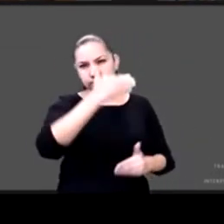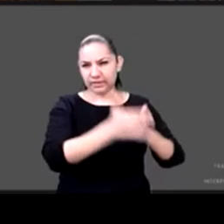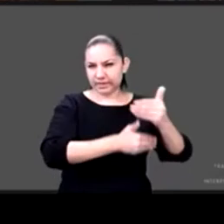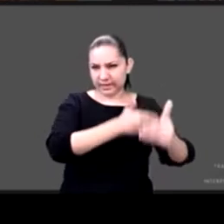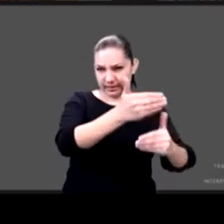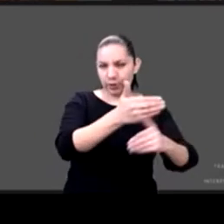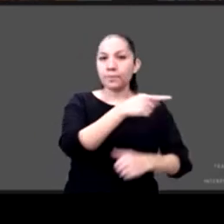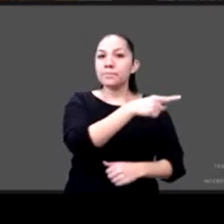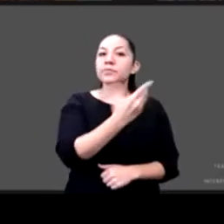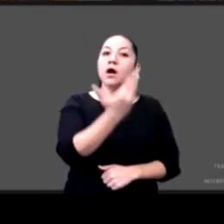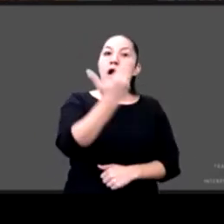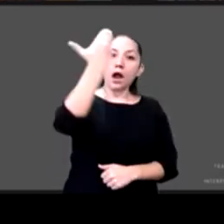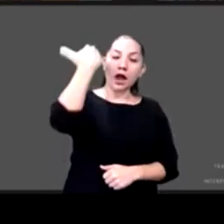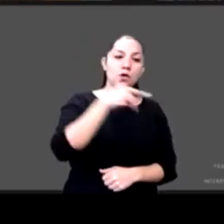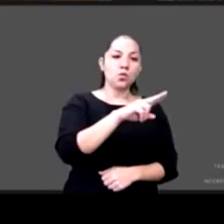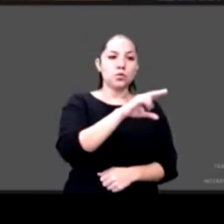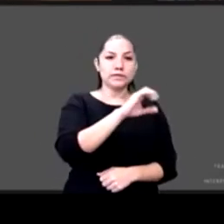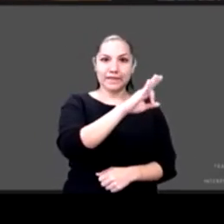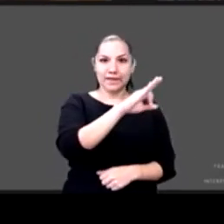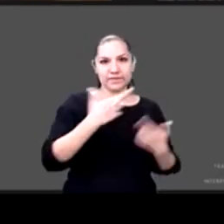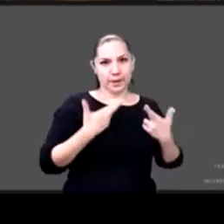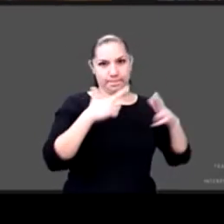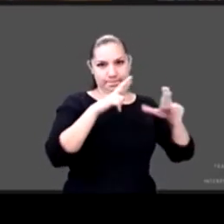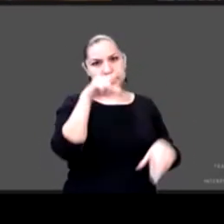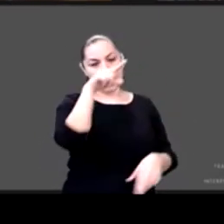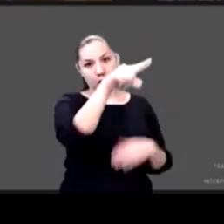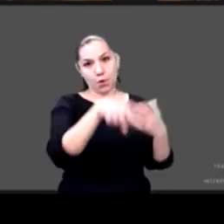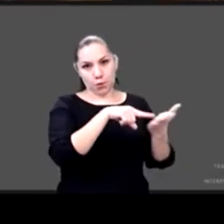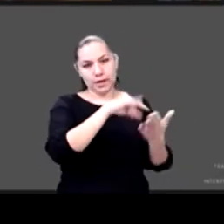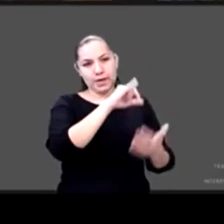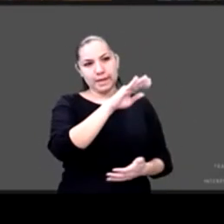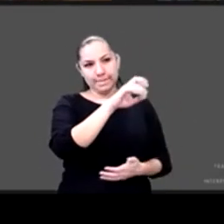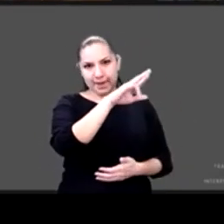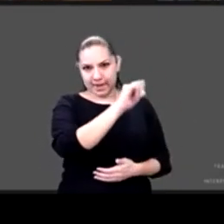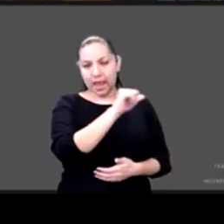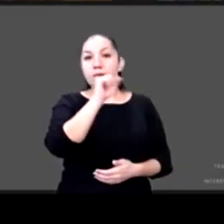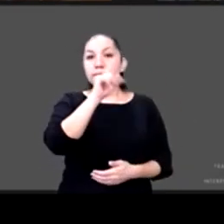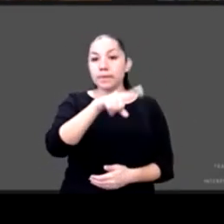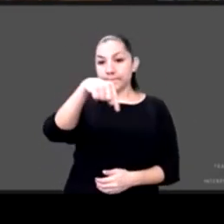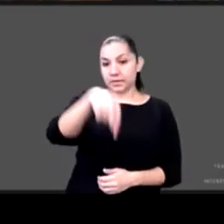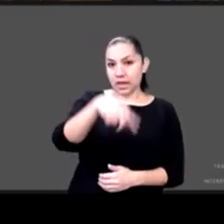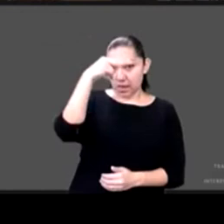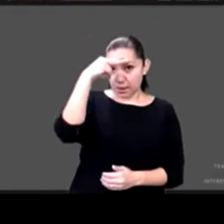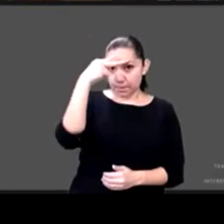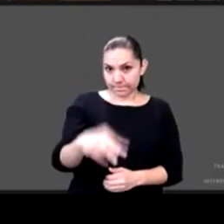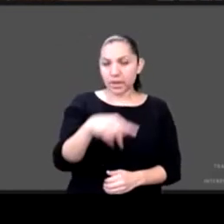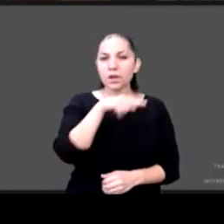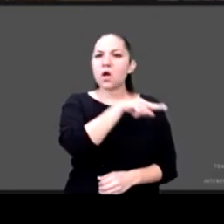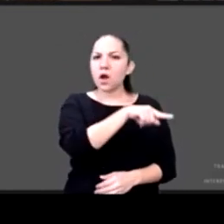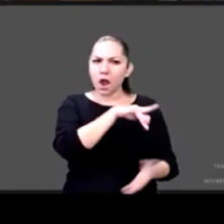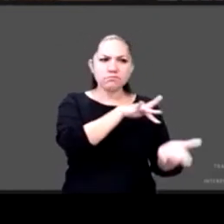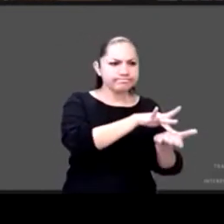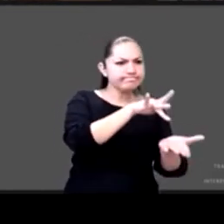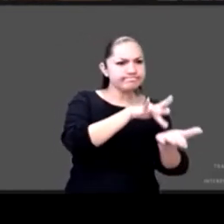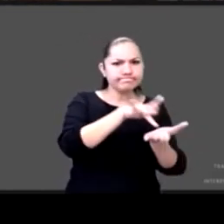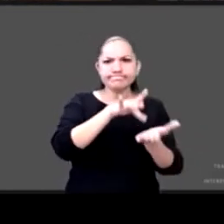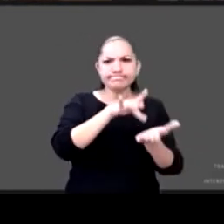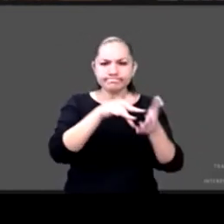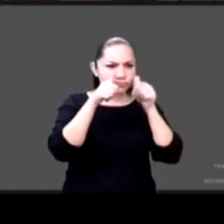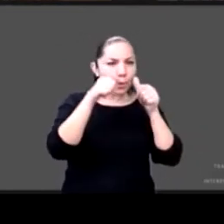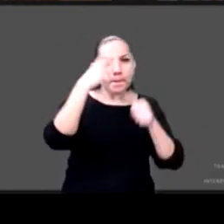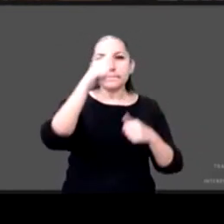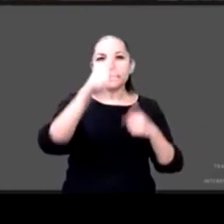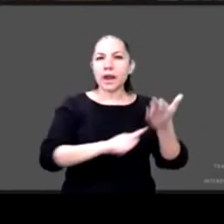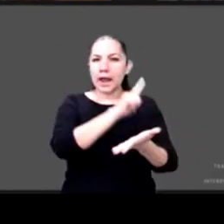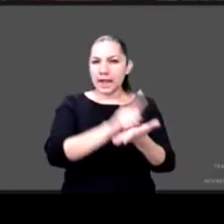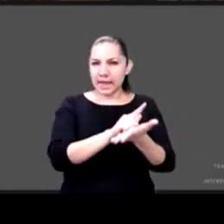UNICEF en Liberia y también aquí en México. Impulsó fuertemente la ley general de derechos de